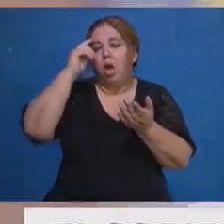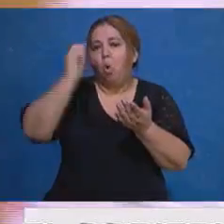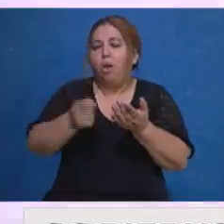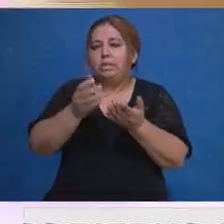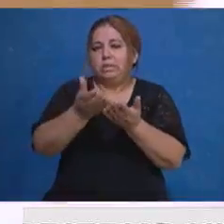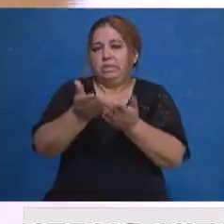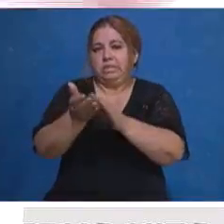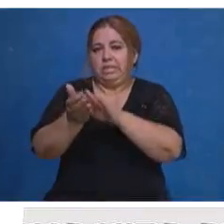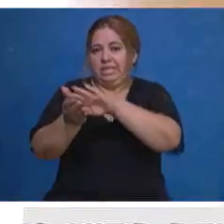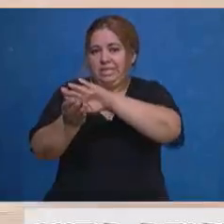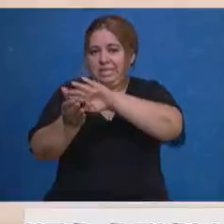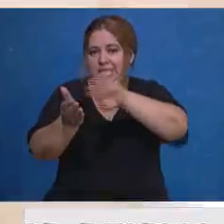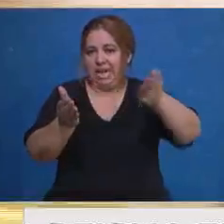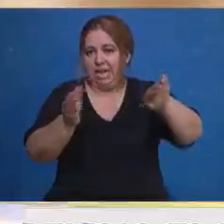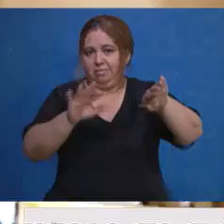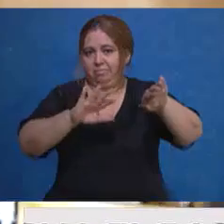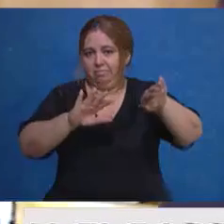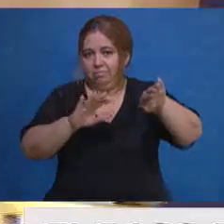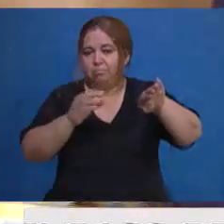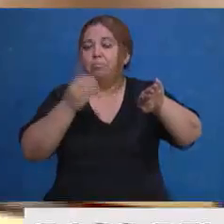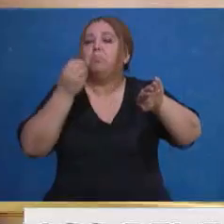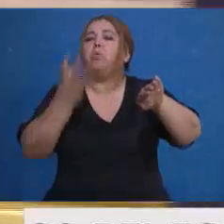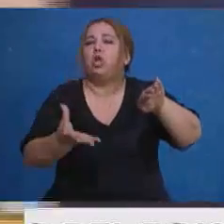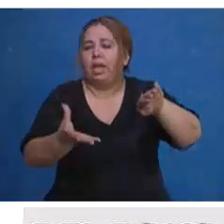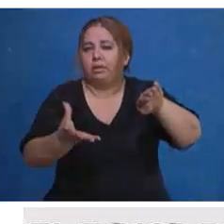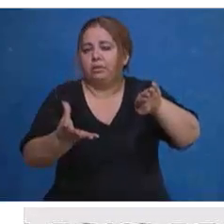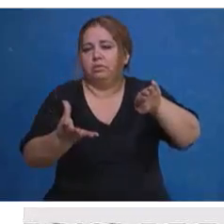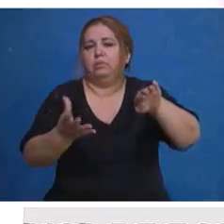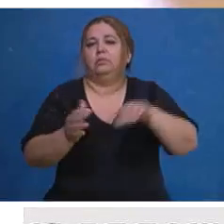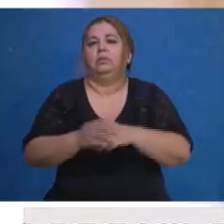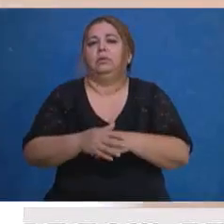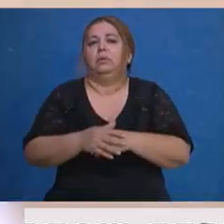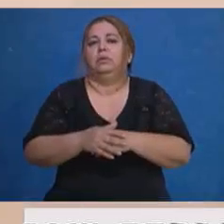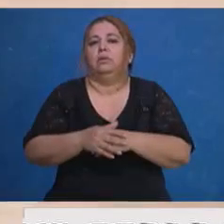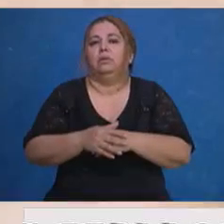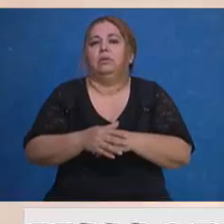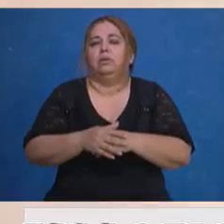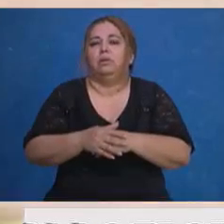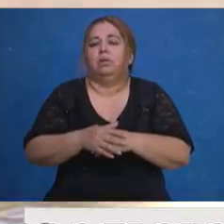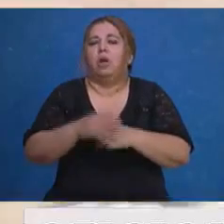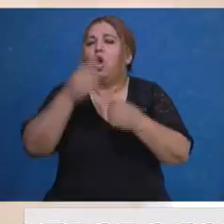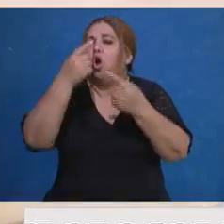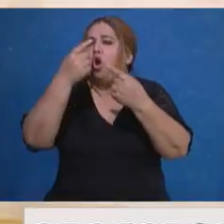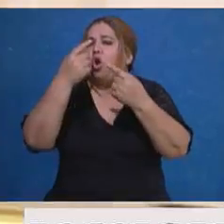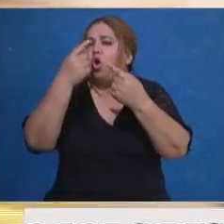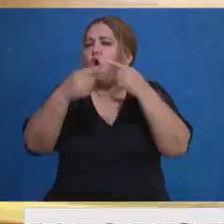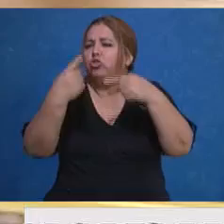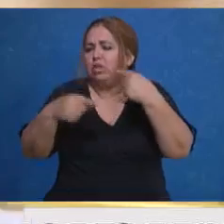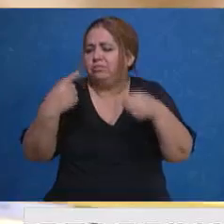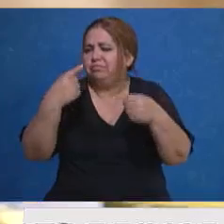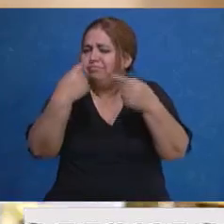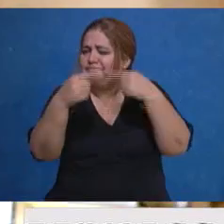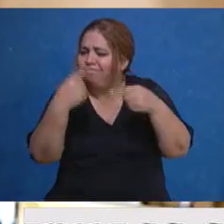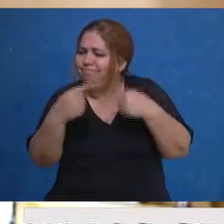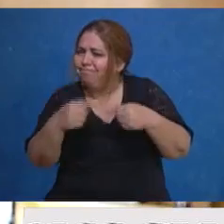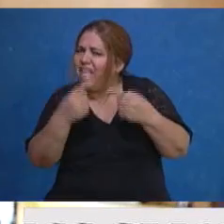no precisamente por esto, sino porque él planteó que ha habido una serie de diferencias que